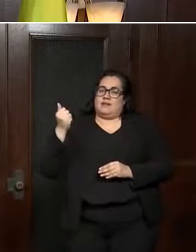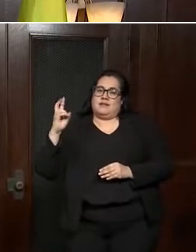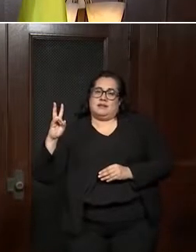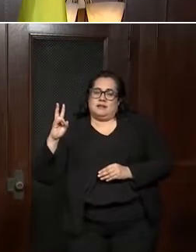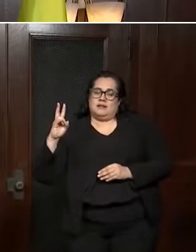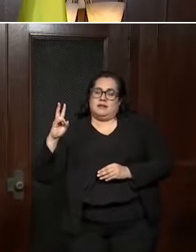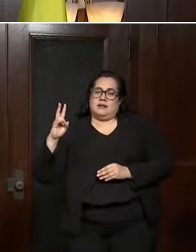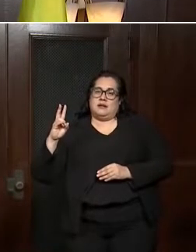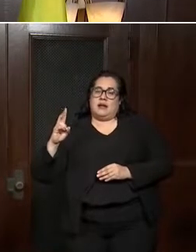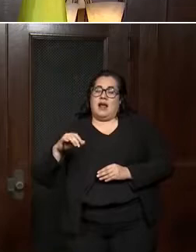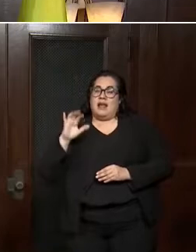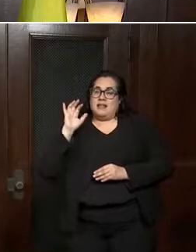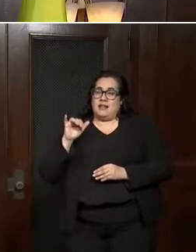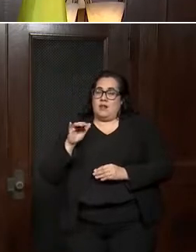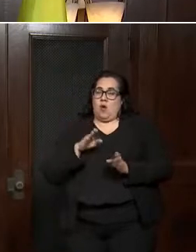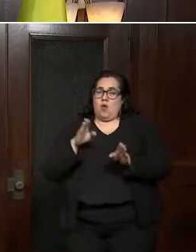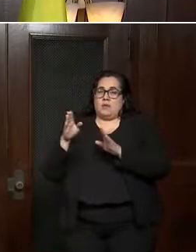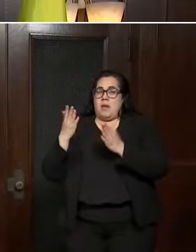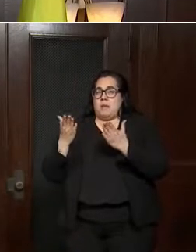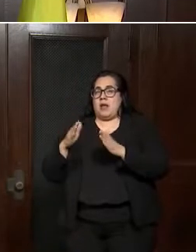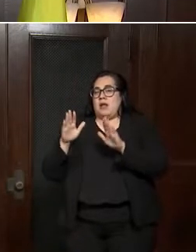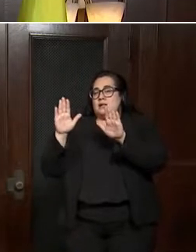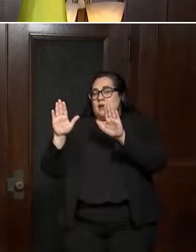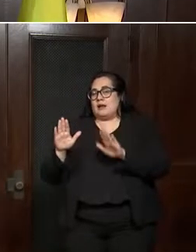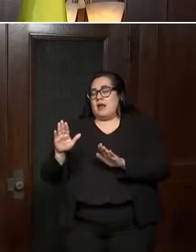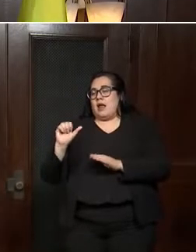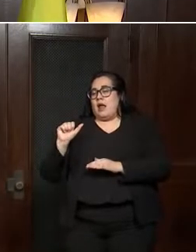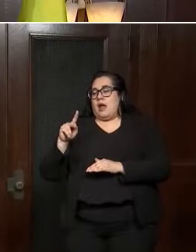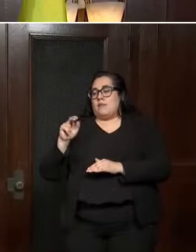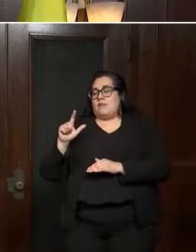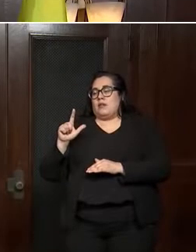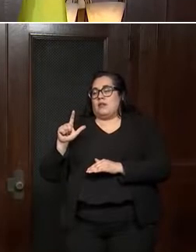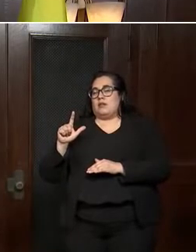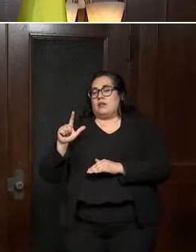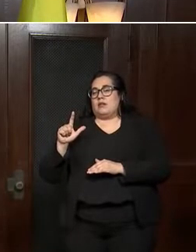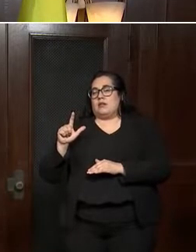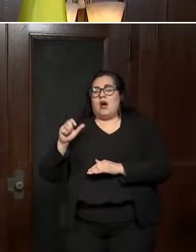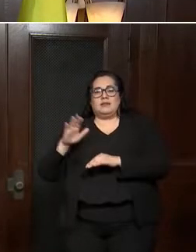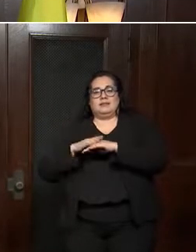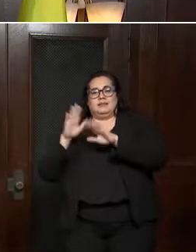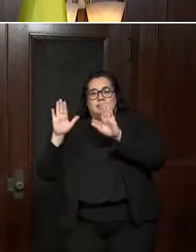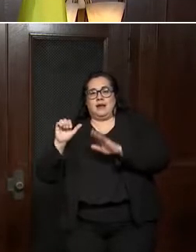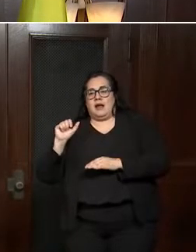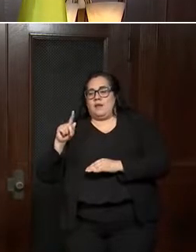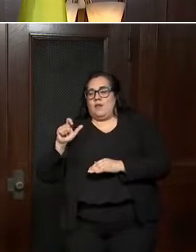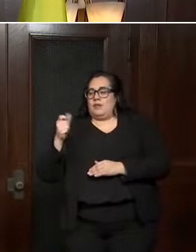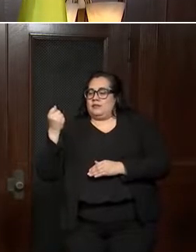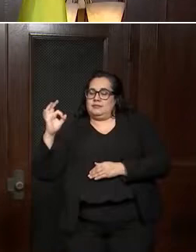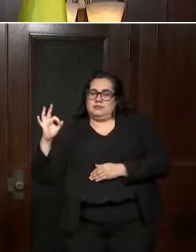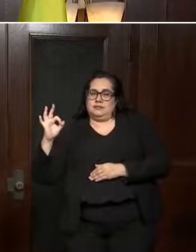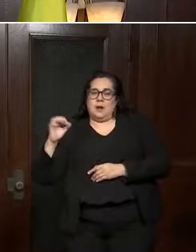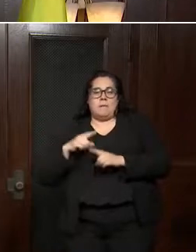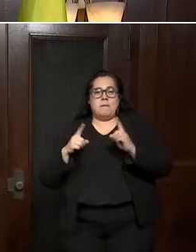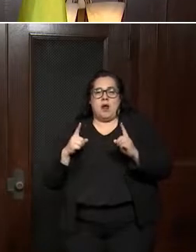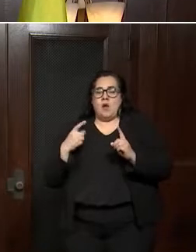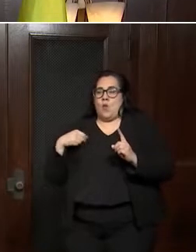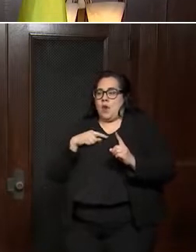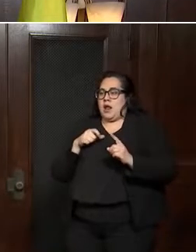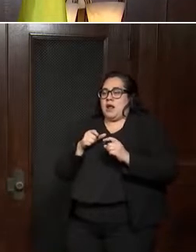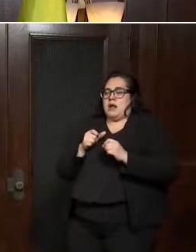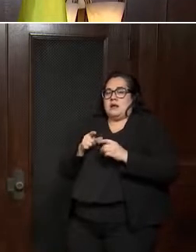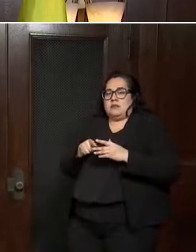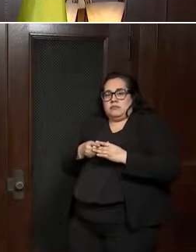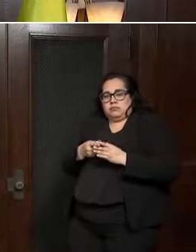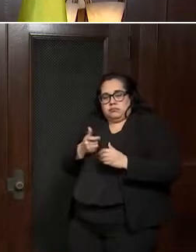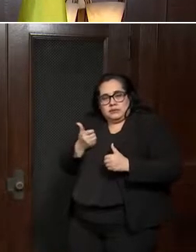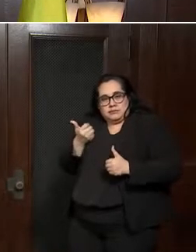domingo 19 de abril. Espero que sí. Pero si interrumpimos nuestros esfuerzos para